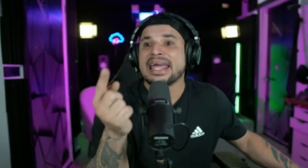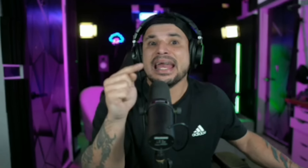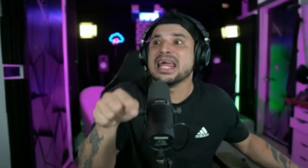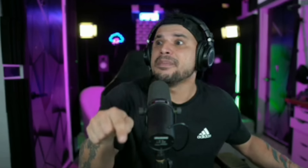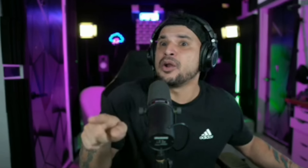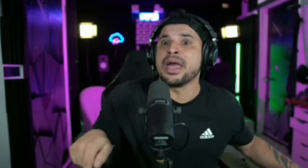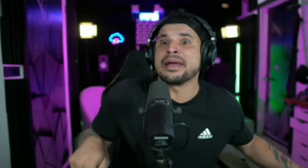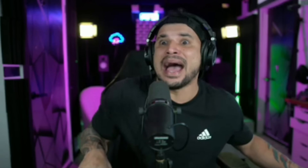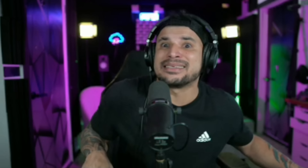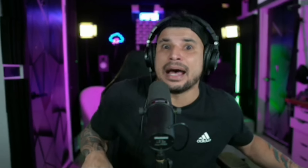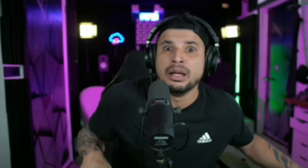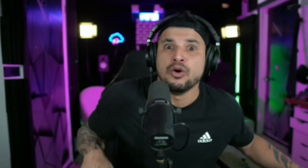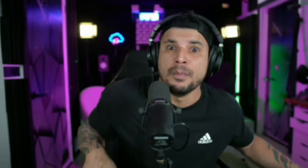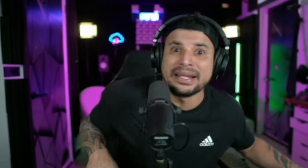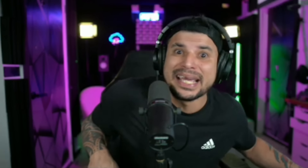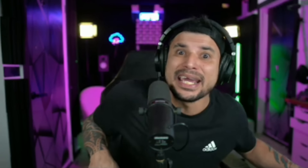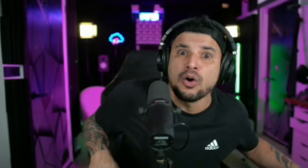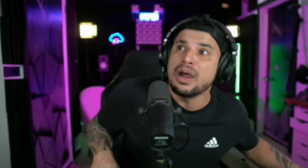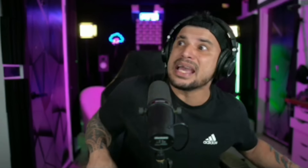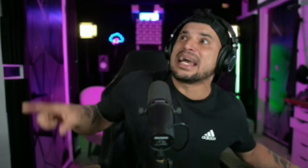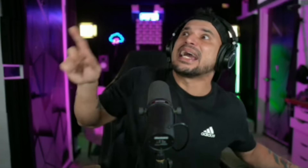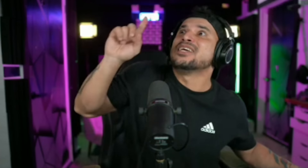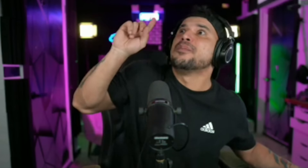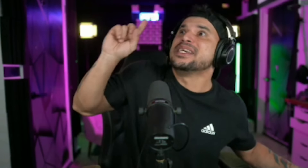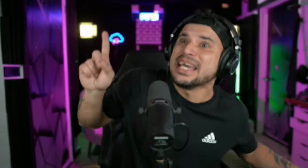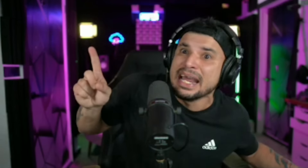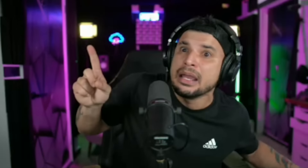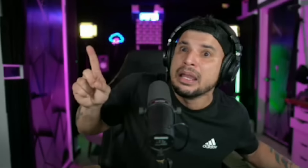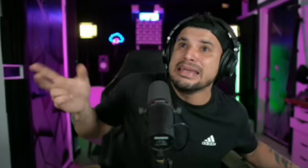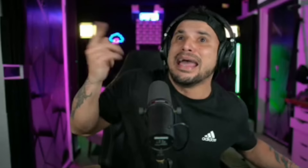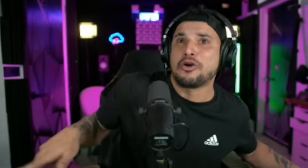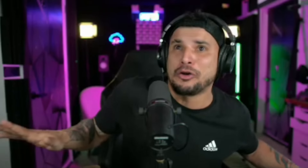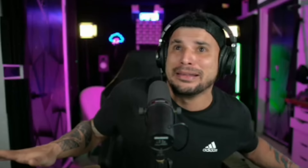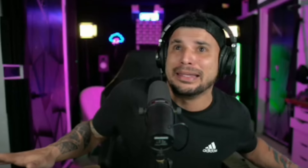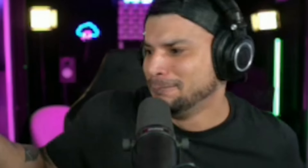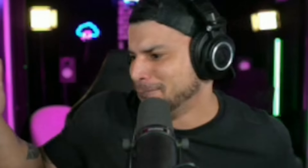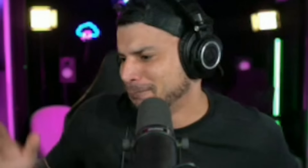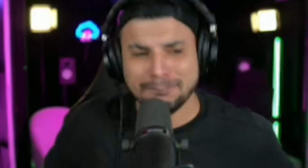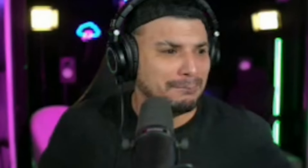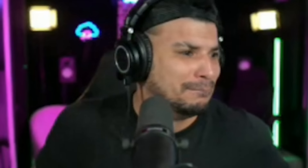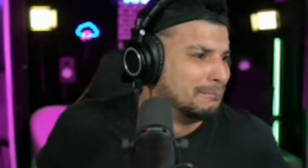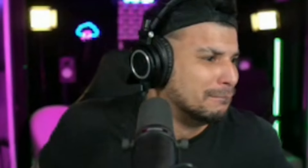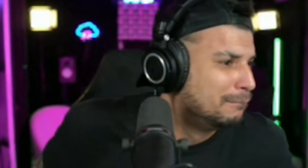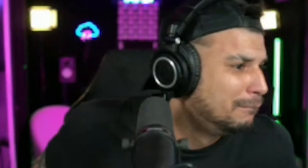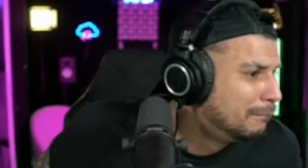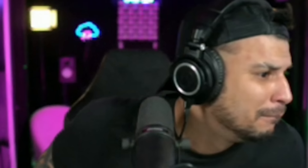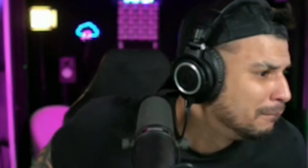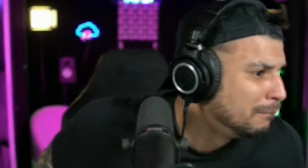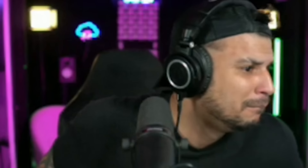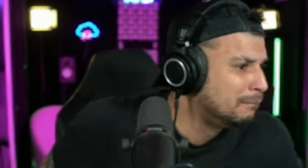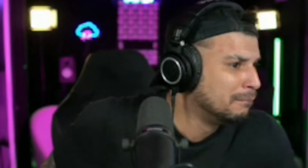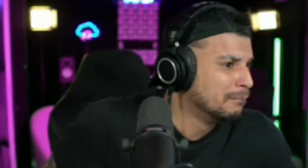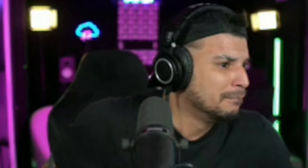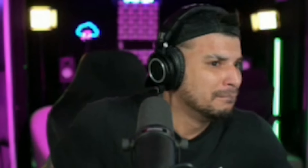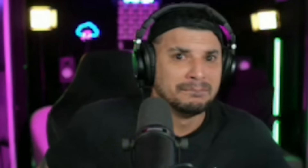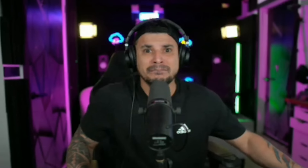Fíjate que en el Líbano y en Gaza, Humbertico, están cayendo misiles y hay corriente.